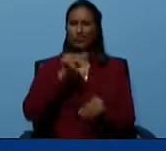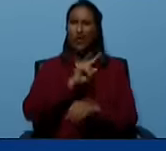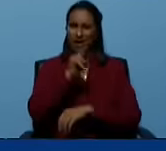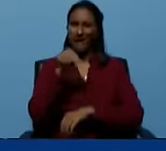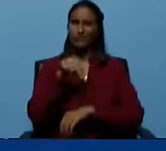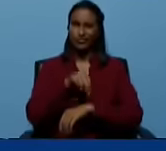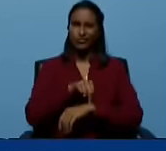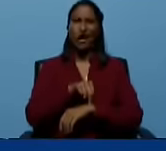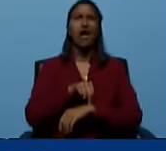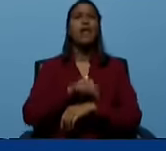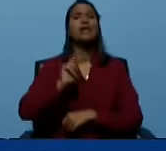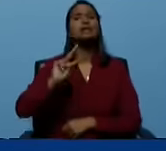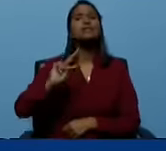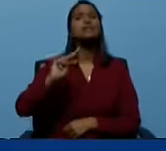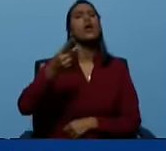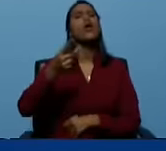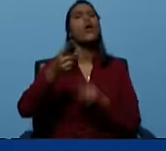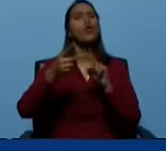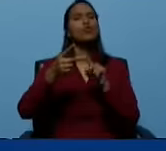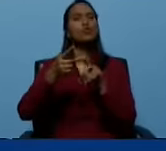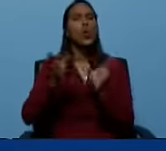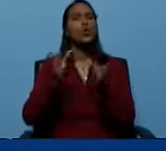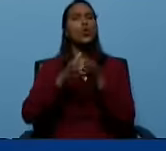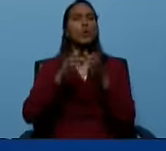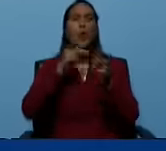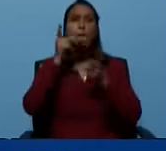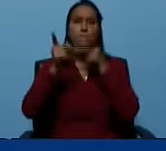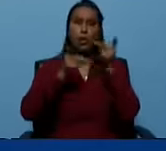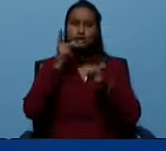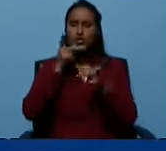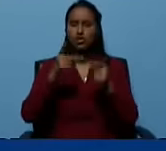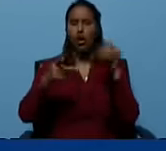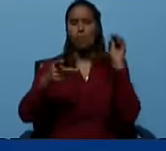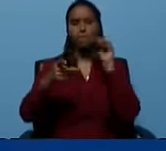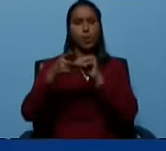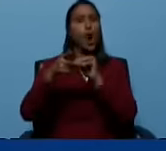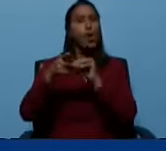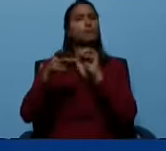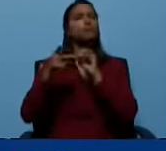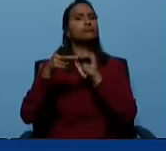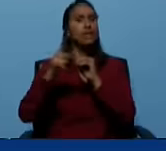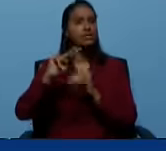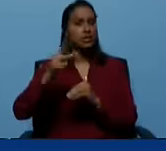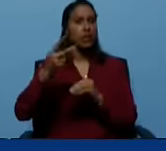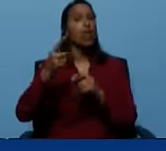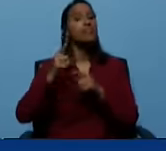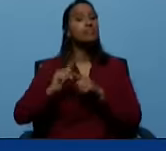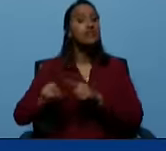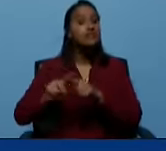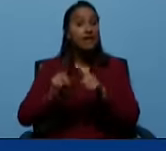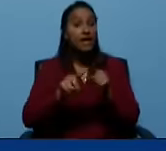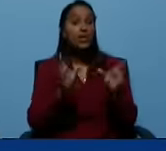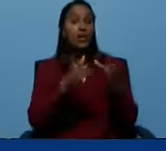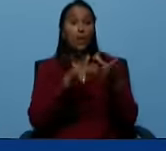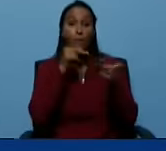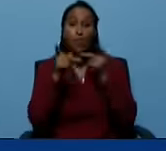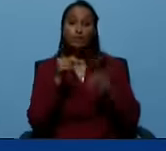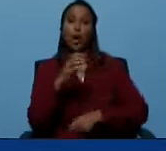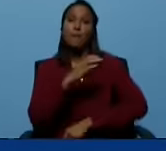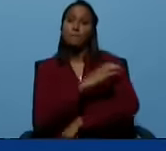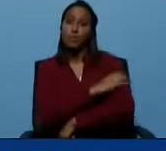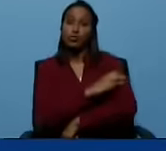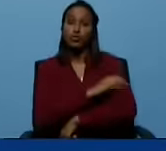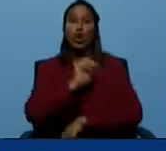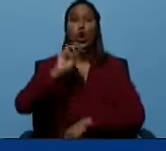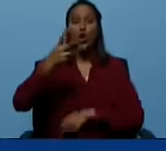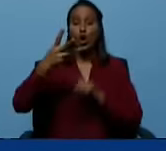de la alternativa democrática, los otros partidos distintos a la extrema derecha, y quedaron en votos nacionales de tercer lugar los